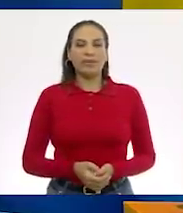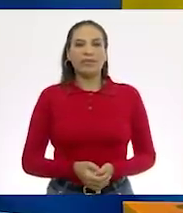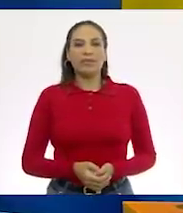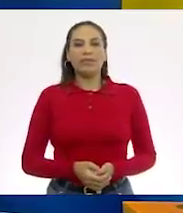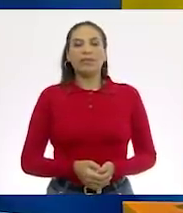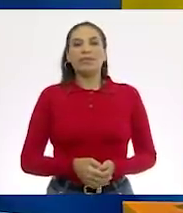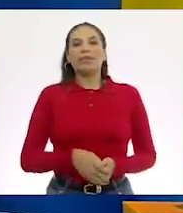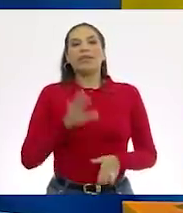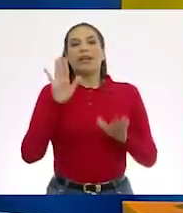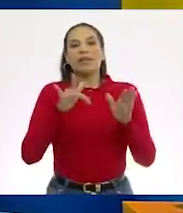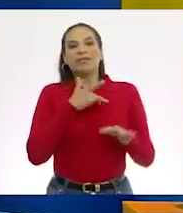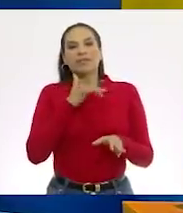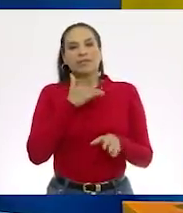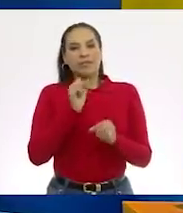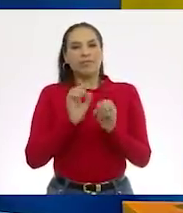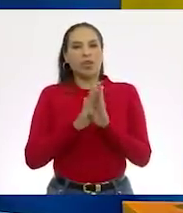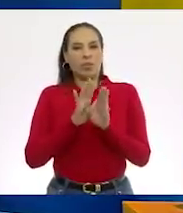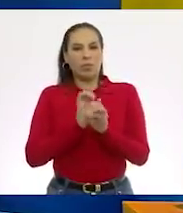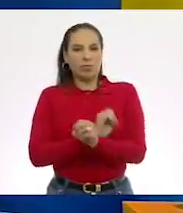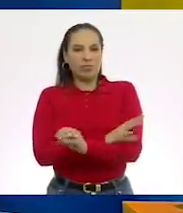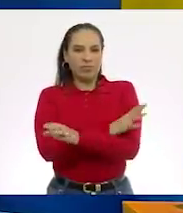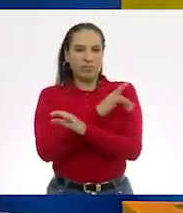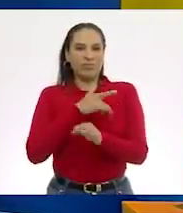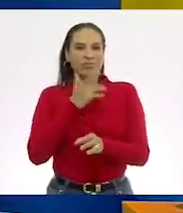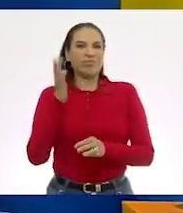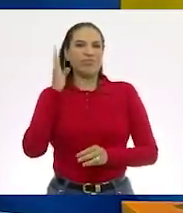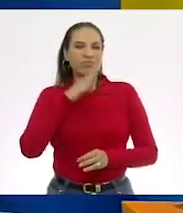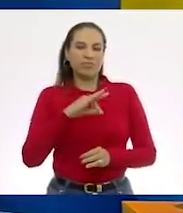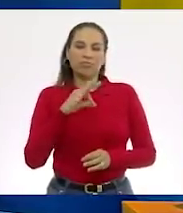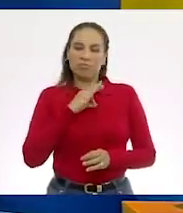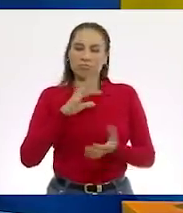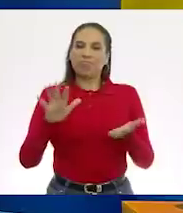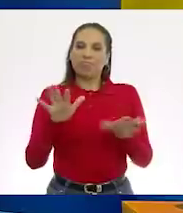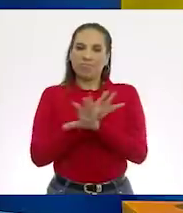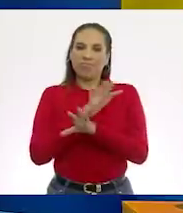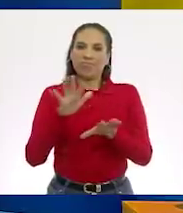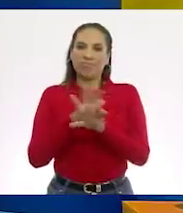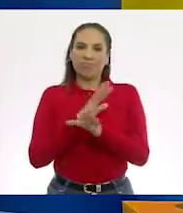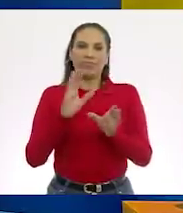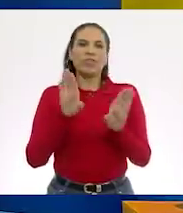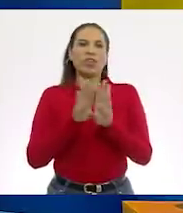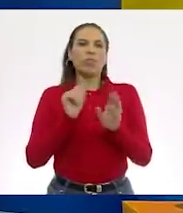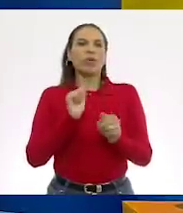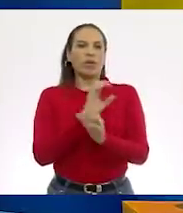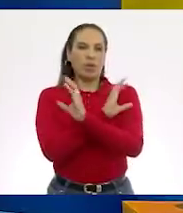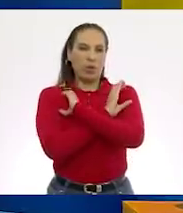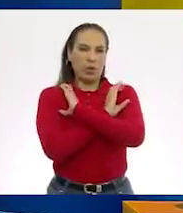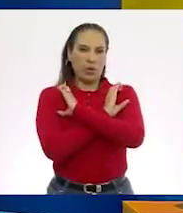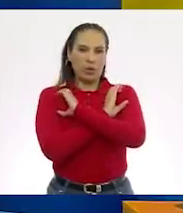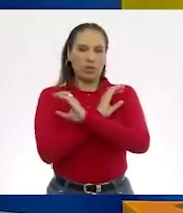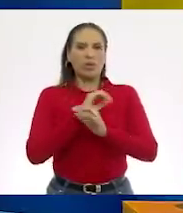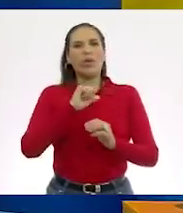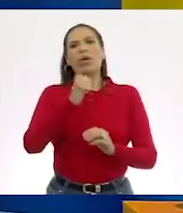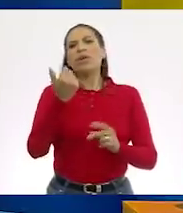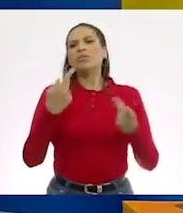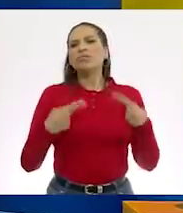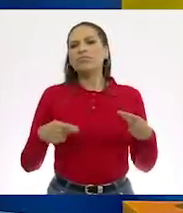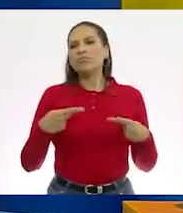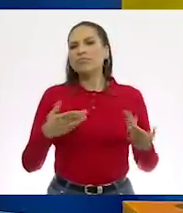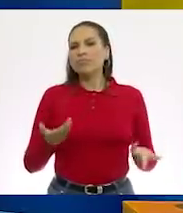Un estado emocional, como el sentirse mal, puede modificar la propia conducta, así como el de otras